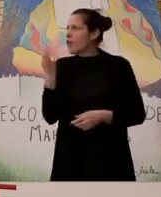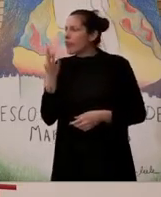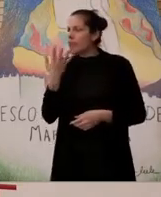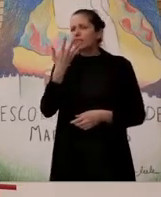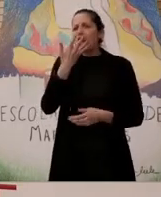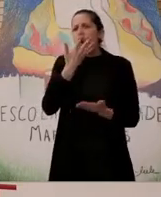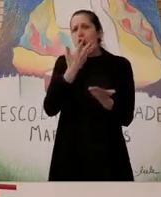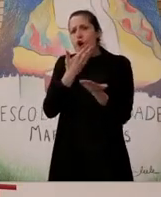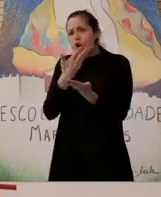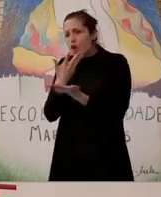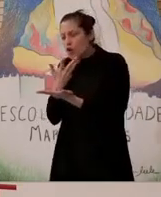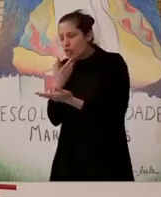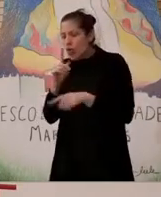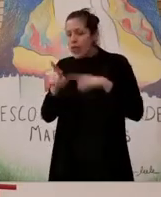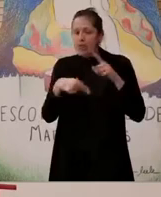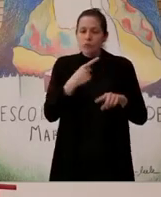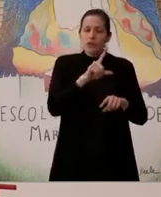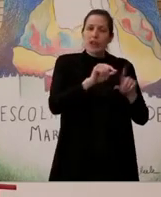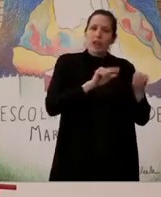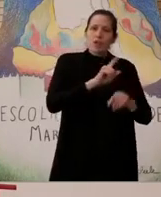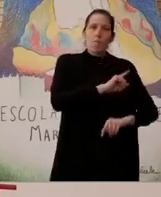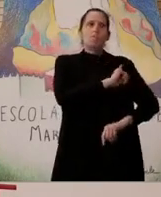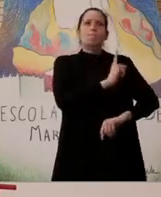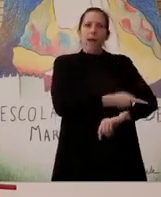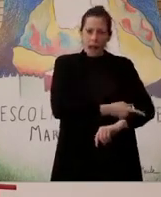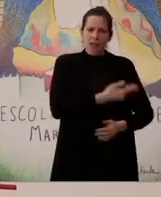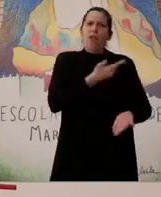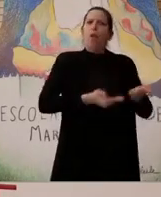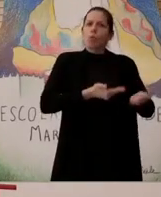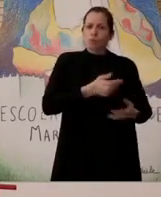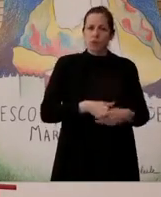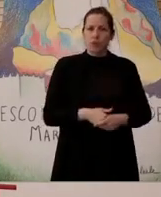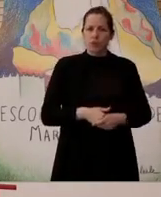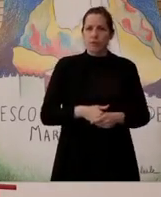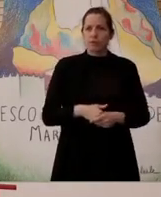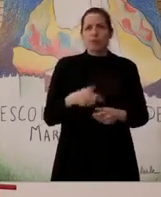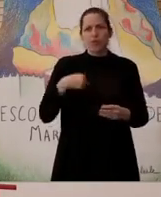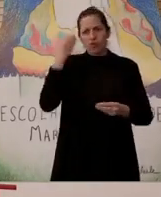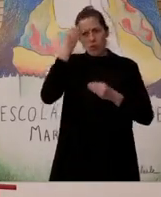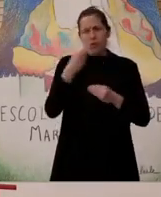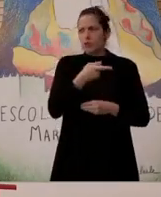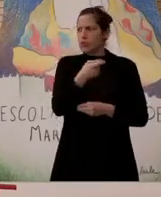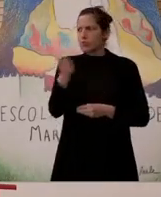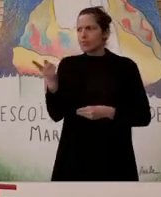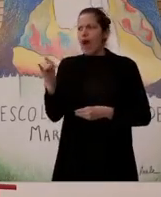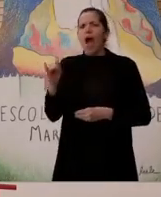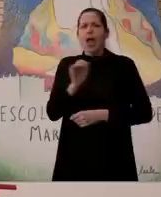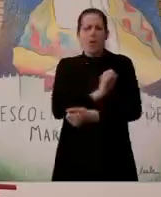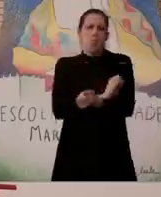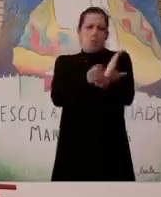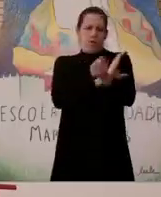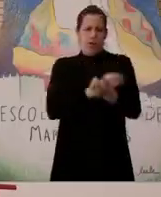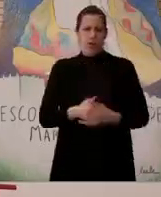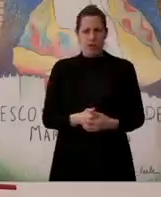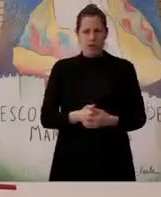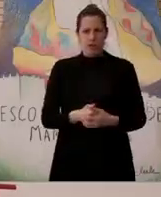decisiones cultas y decisiones valientes yo creo que muchas de las que estáis aquí ya estáis empoderadas y muchas Vais a llegar